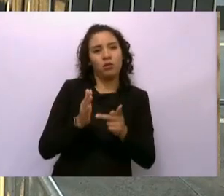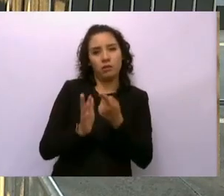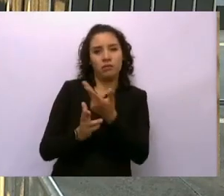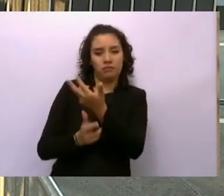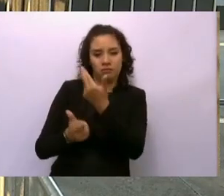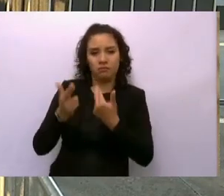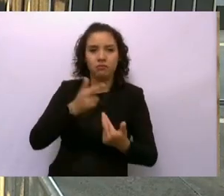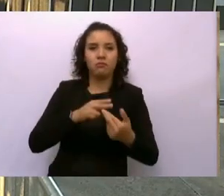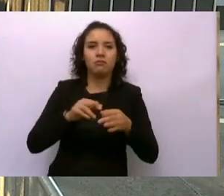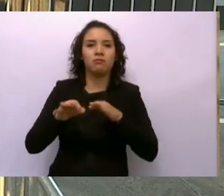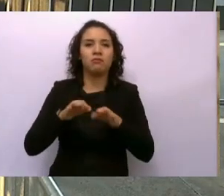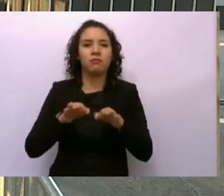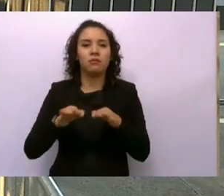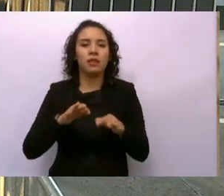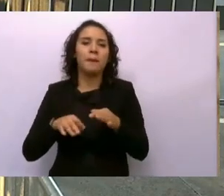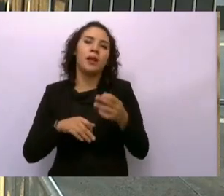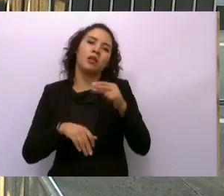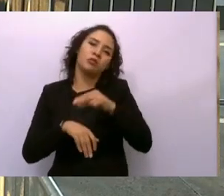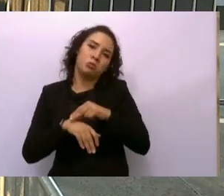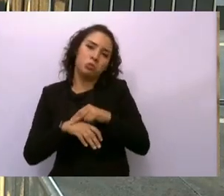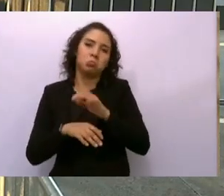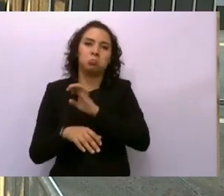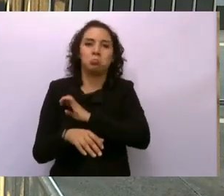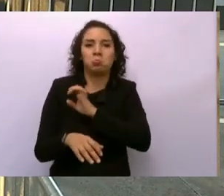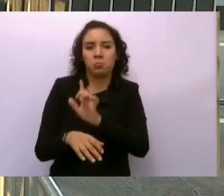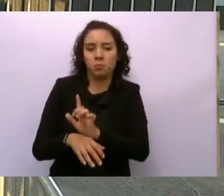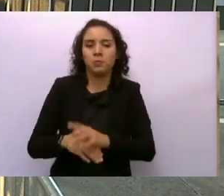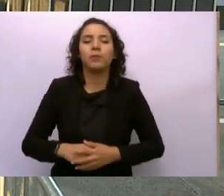trabajando como especialistas,